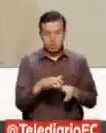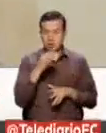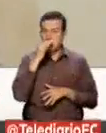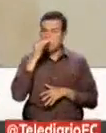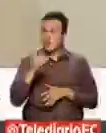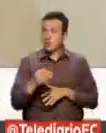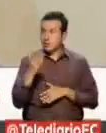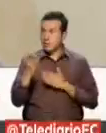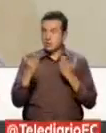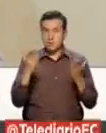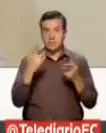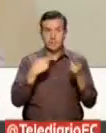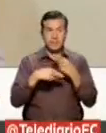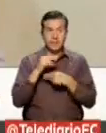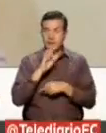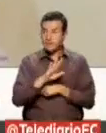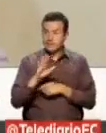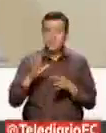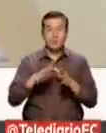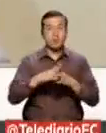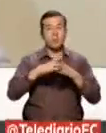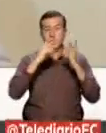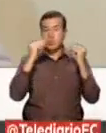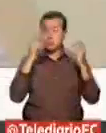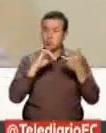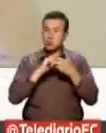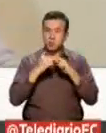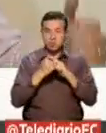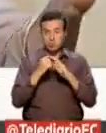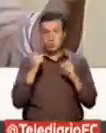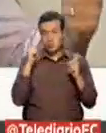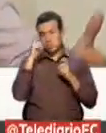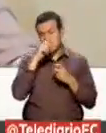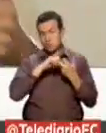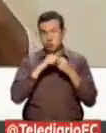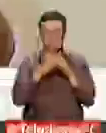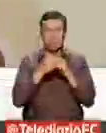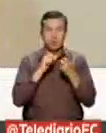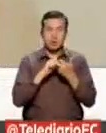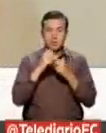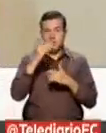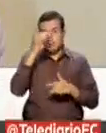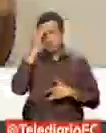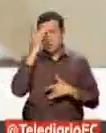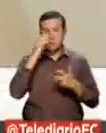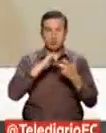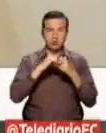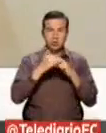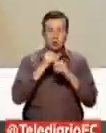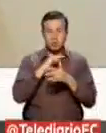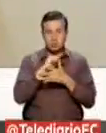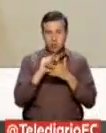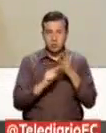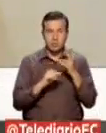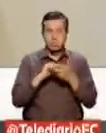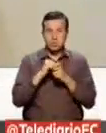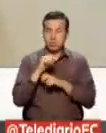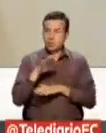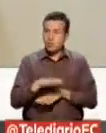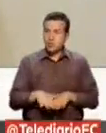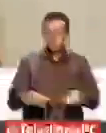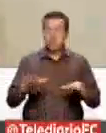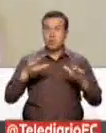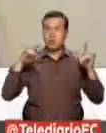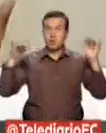realidades. El emprendedor agropecuario tiene demasiados problemas con que lidiar, problemas de plagas, de enfermedades, problemas de efectos del cambio